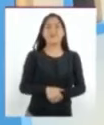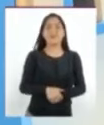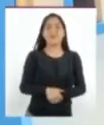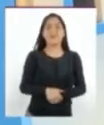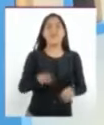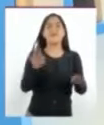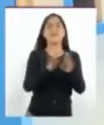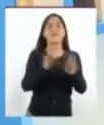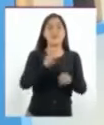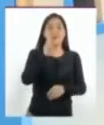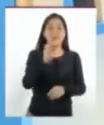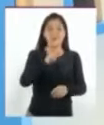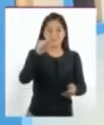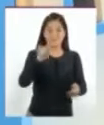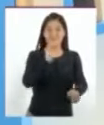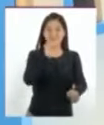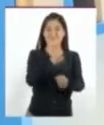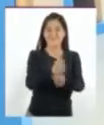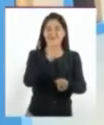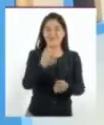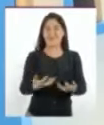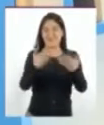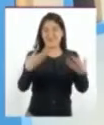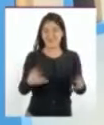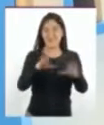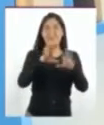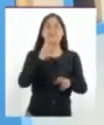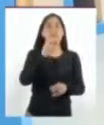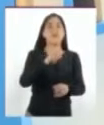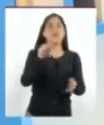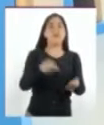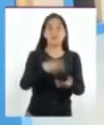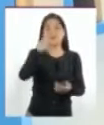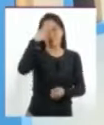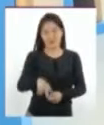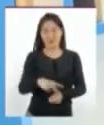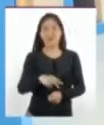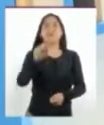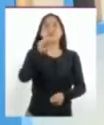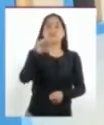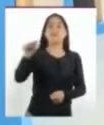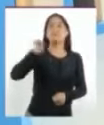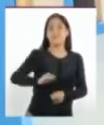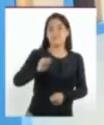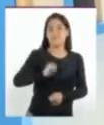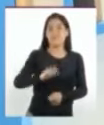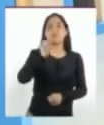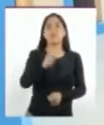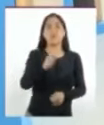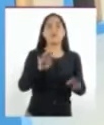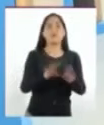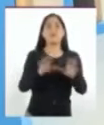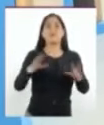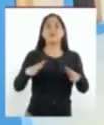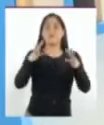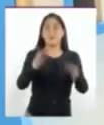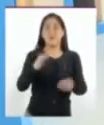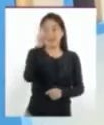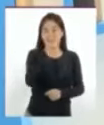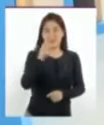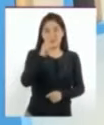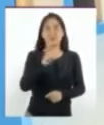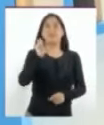Entre la gente que pobló la tierra que hoy llamamos México, estuvieron también nuestros antepasados, los que dieron origen a las